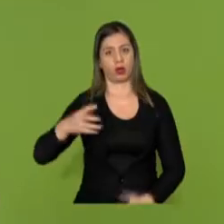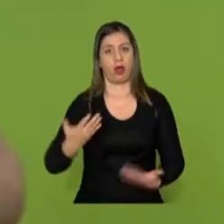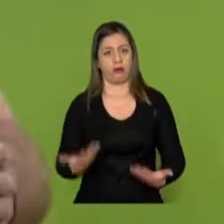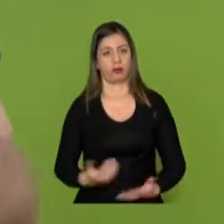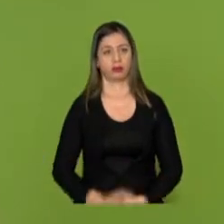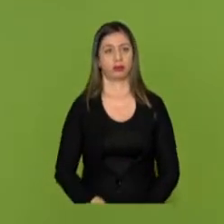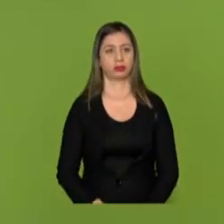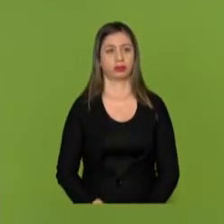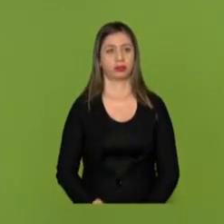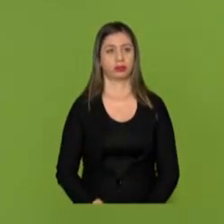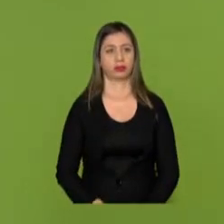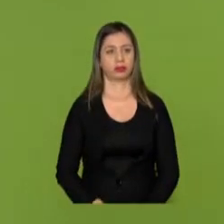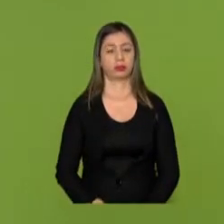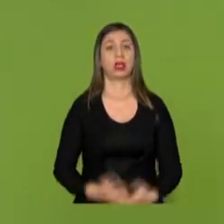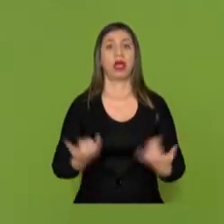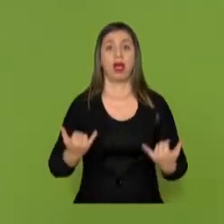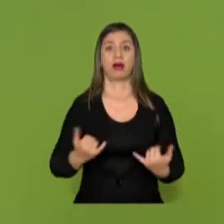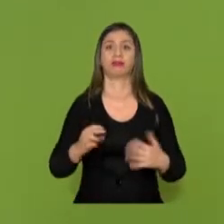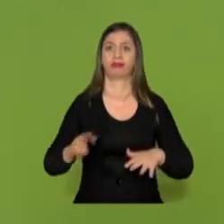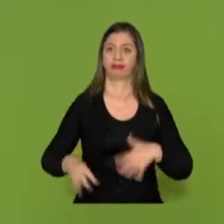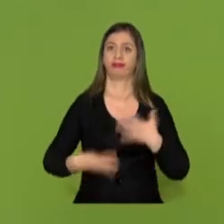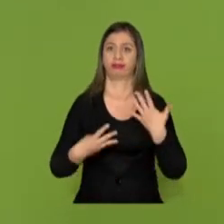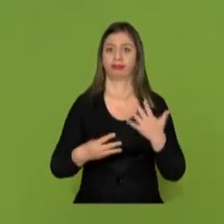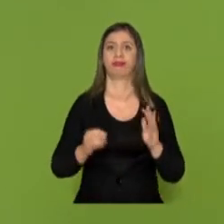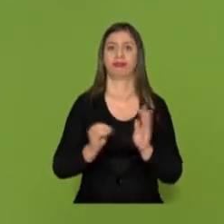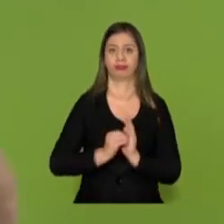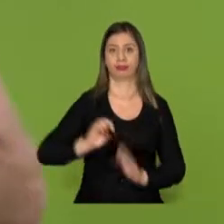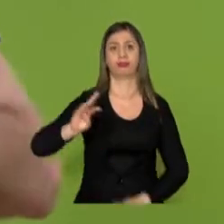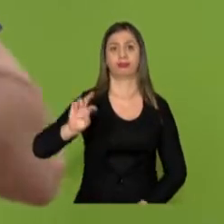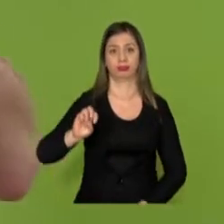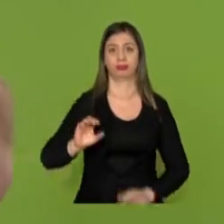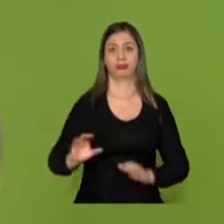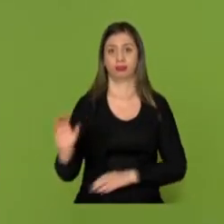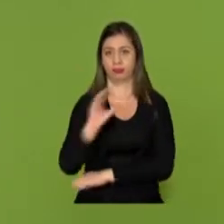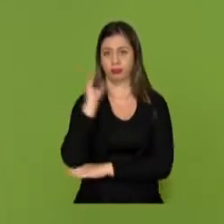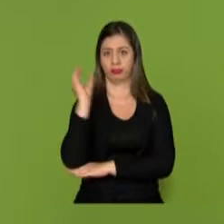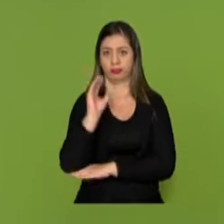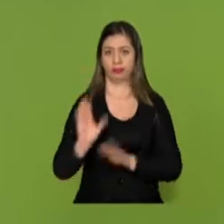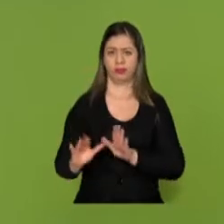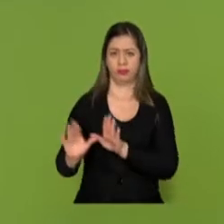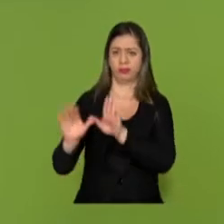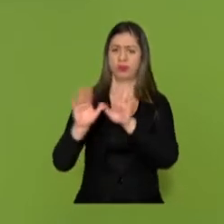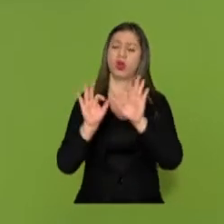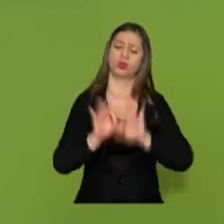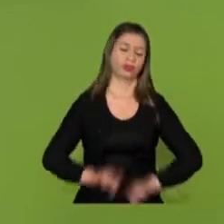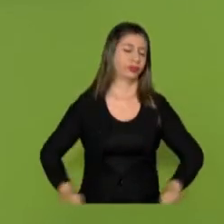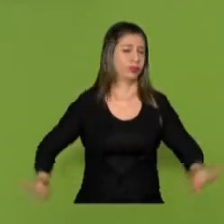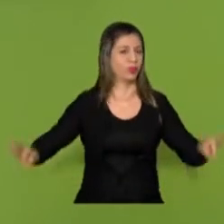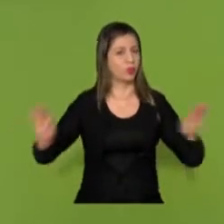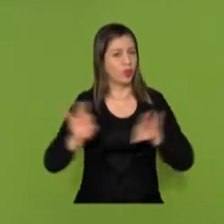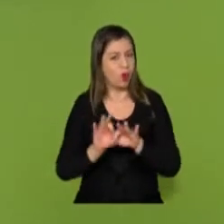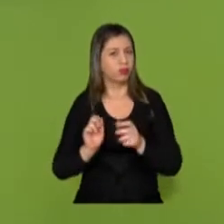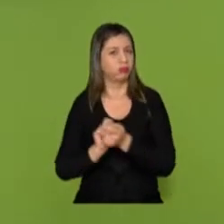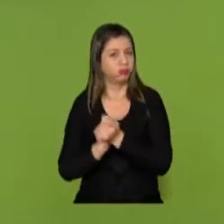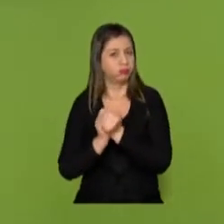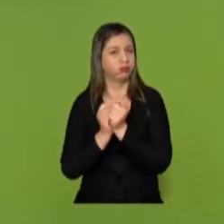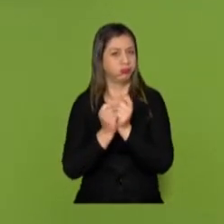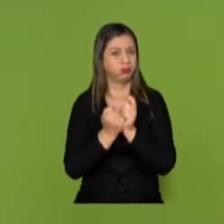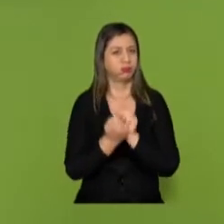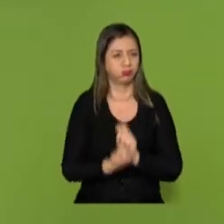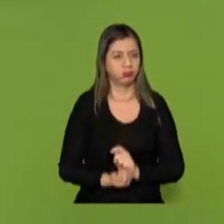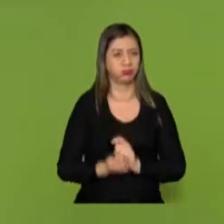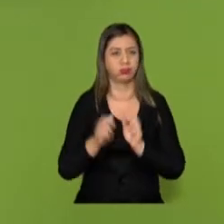ya estamos en la octava versión. Colombia Bird Fair ha sido fundamental para la evolución